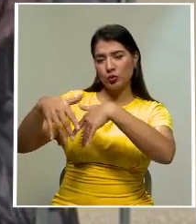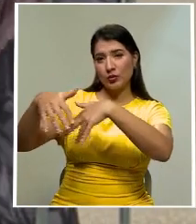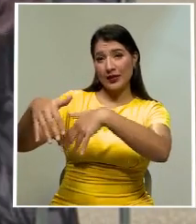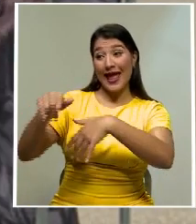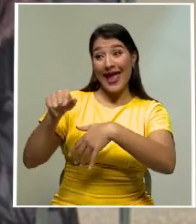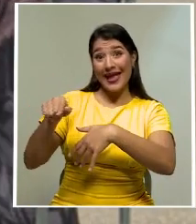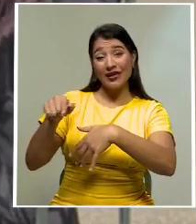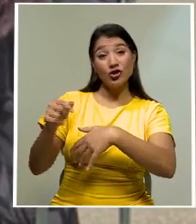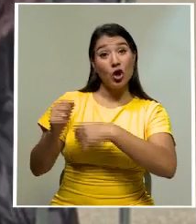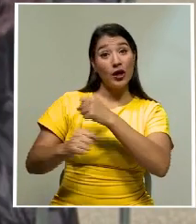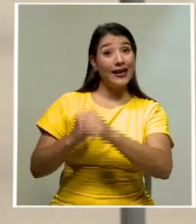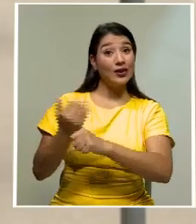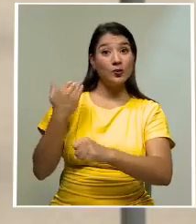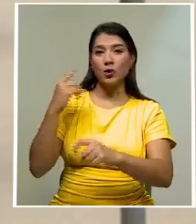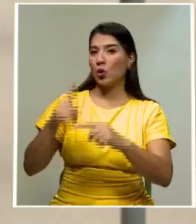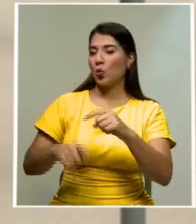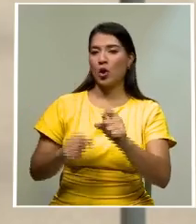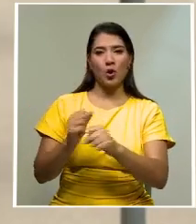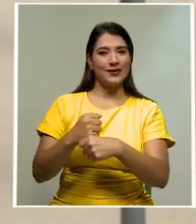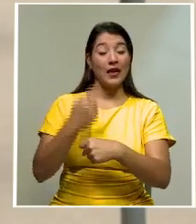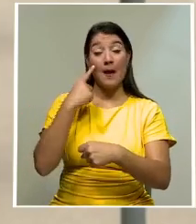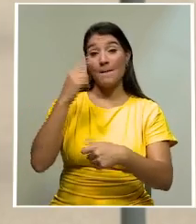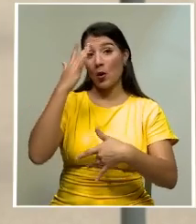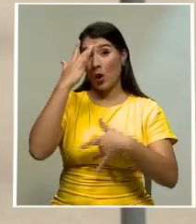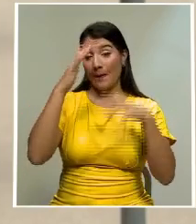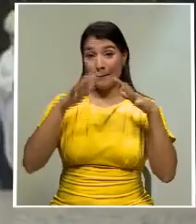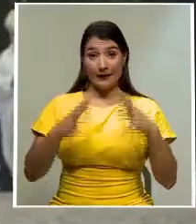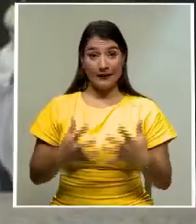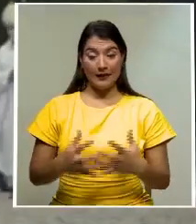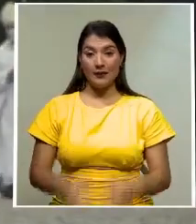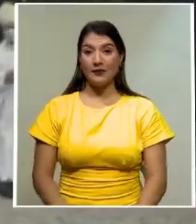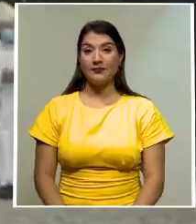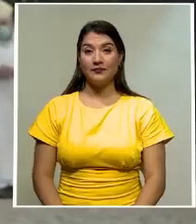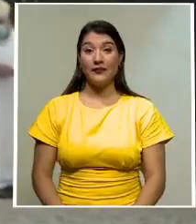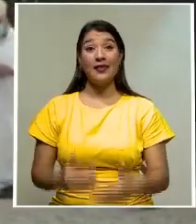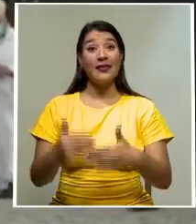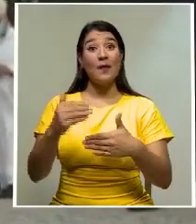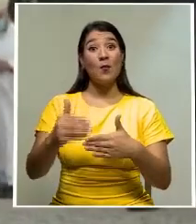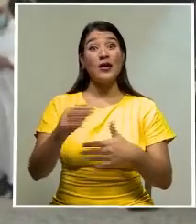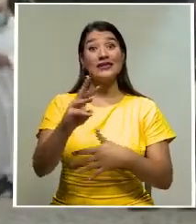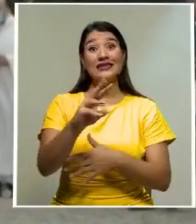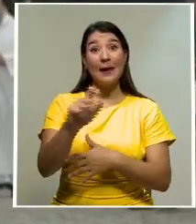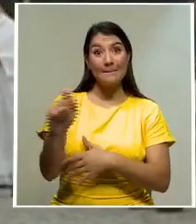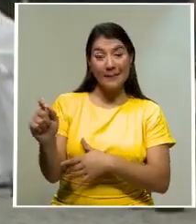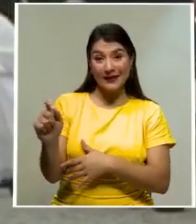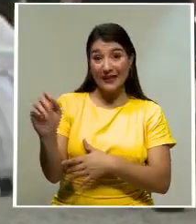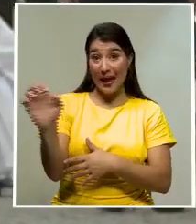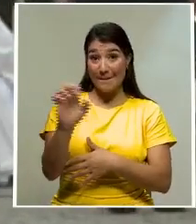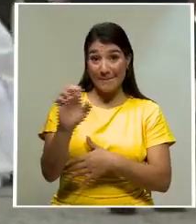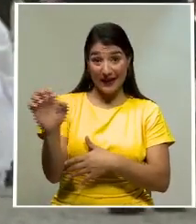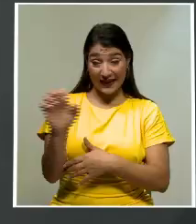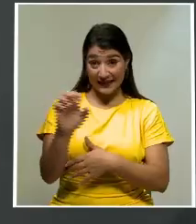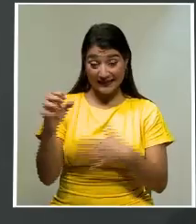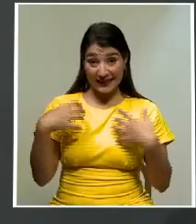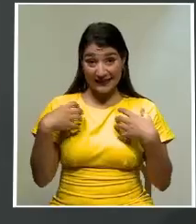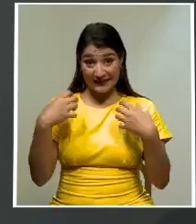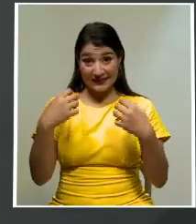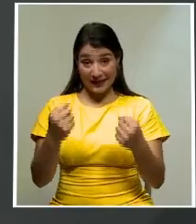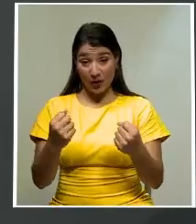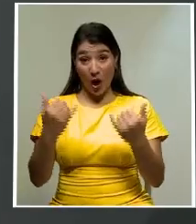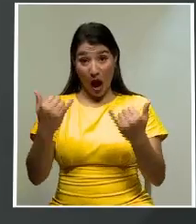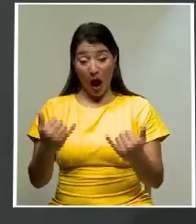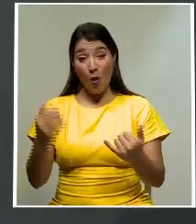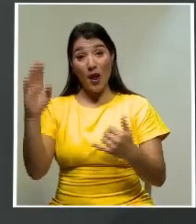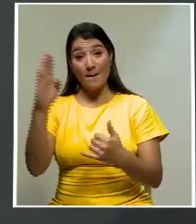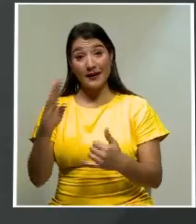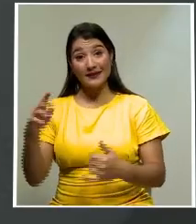en 2020 no pudo celebrarse a causa de la pandemia. Después de 6 meses de estado de emergencia sanitaria, Portugal inició en